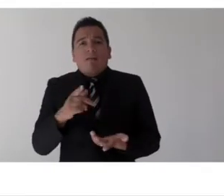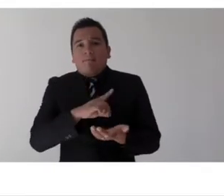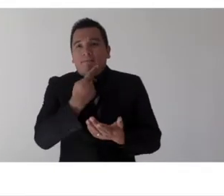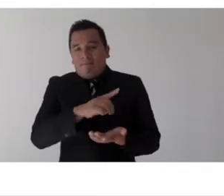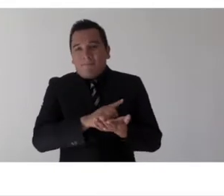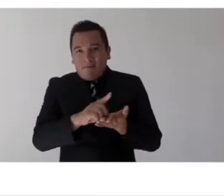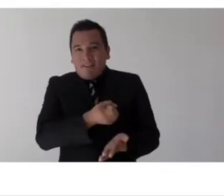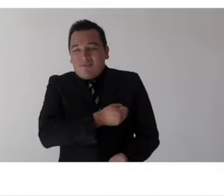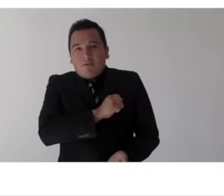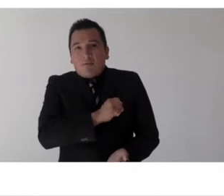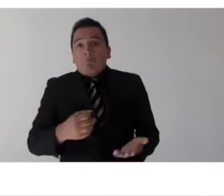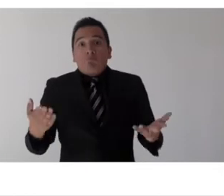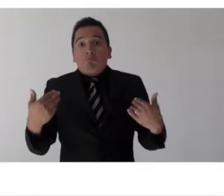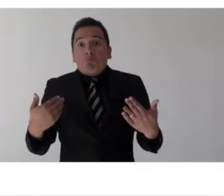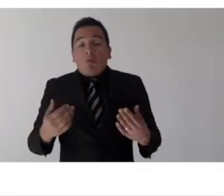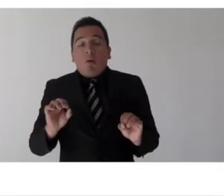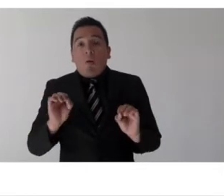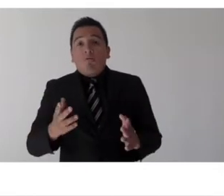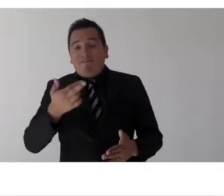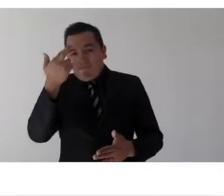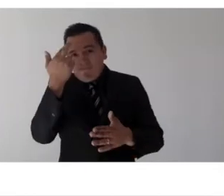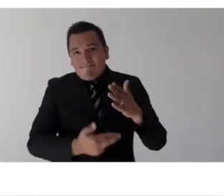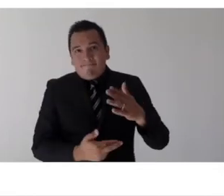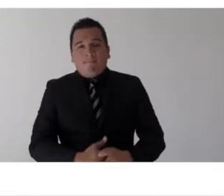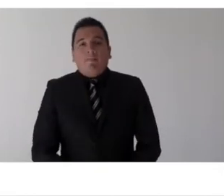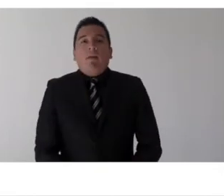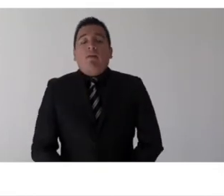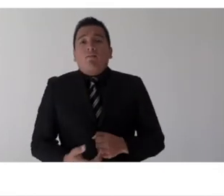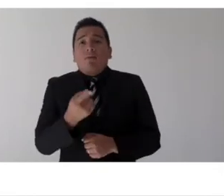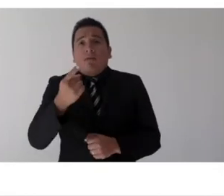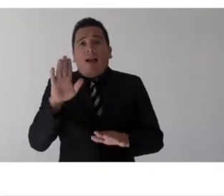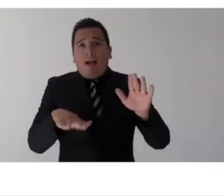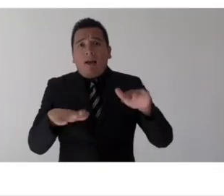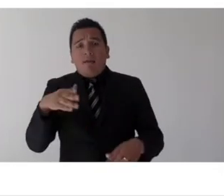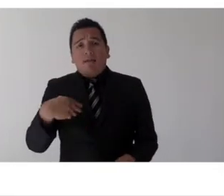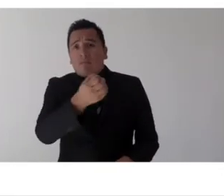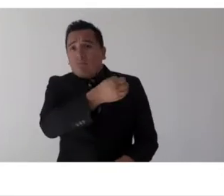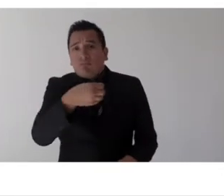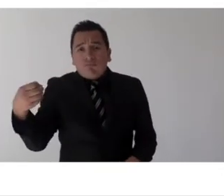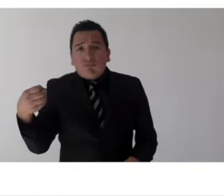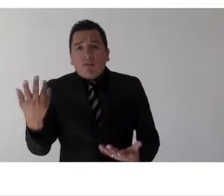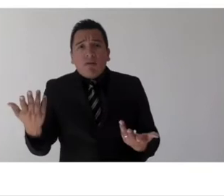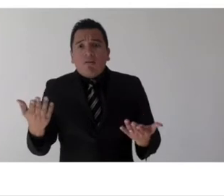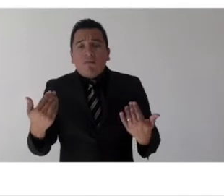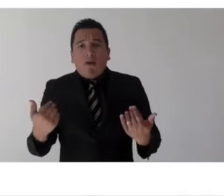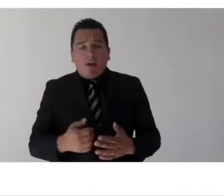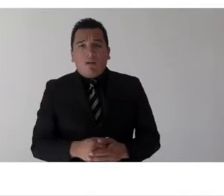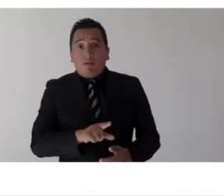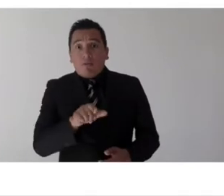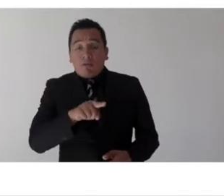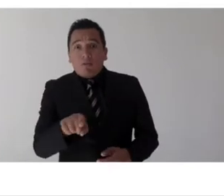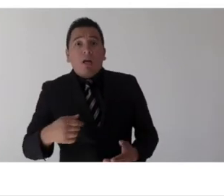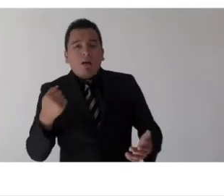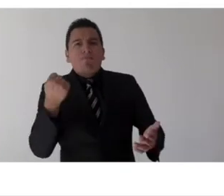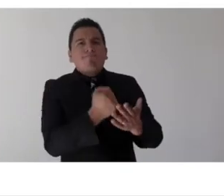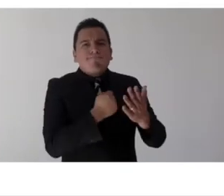la salud, en este caso, no tienen capacidad para vincularse y organizarse para poder exigirle al Estado una